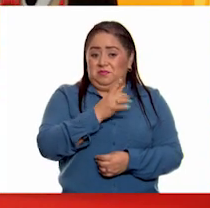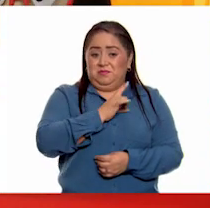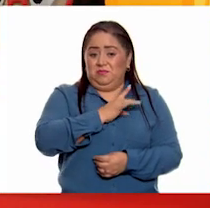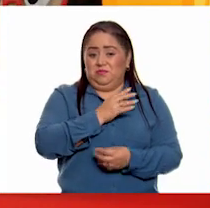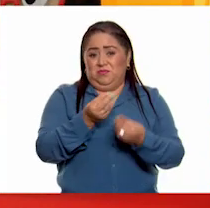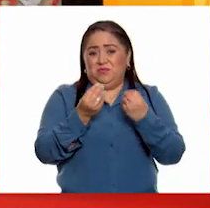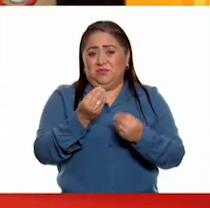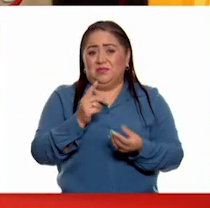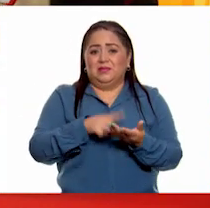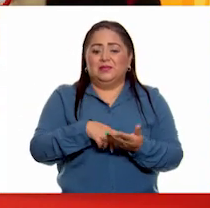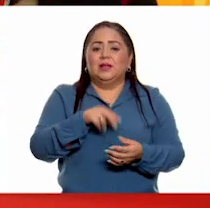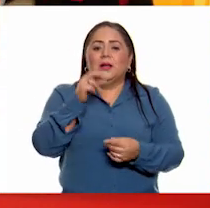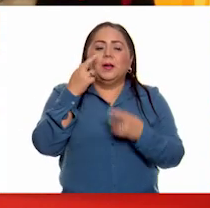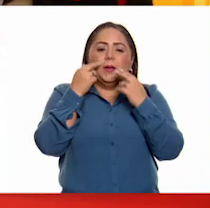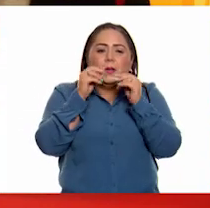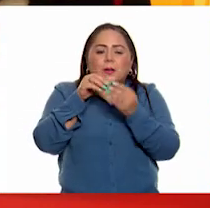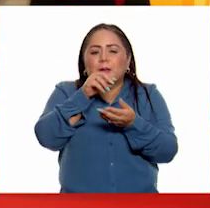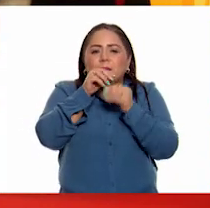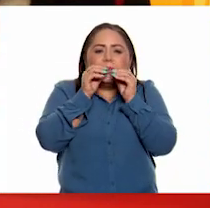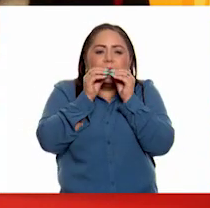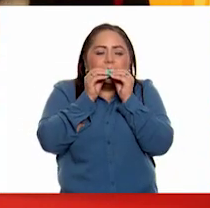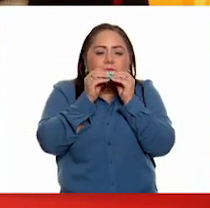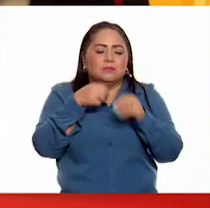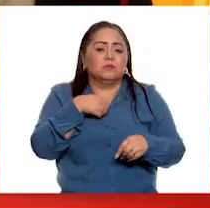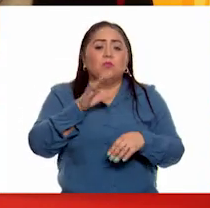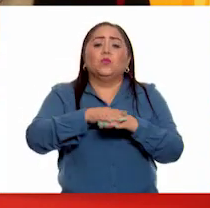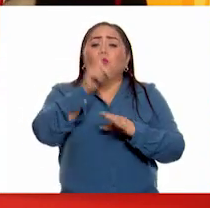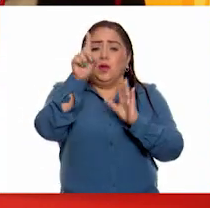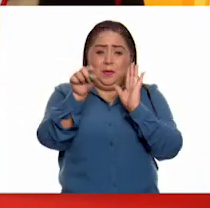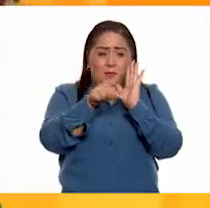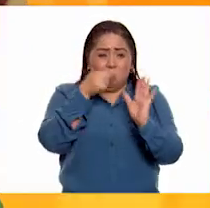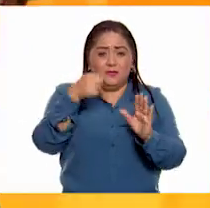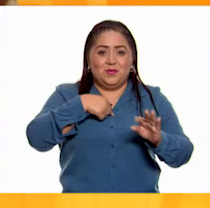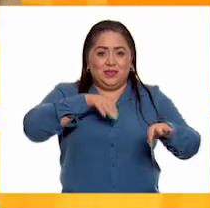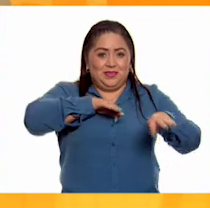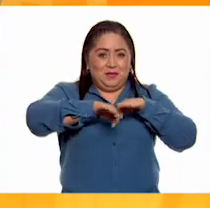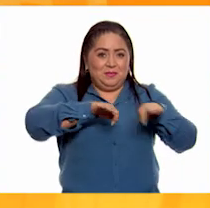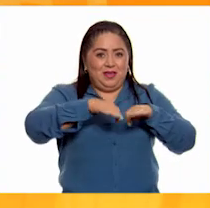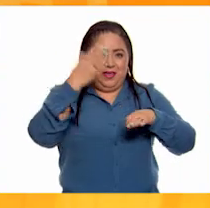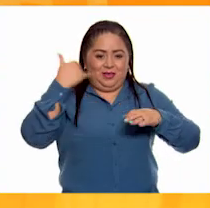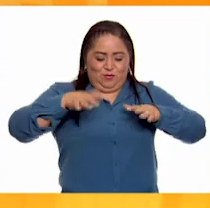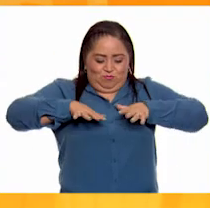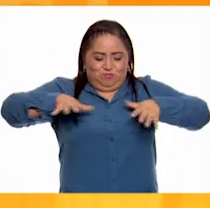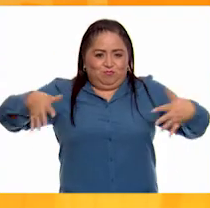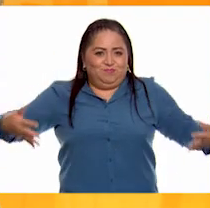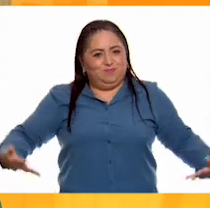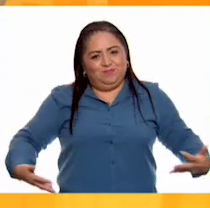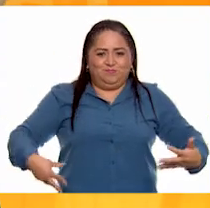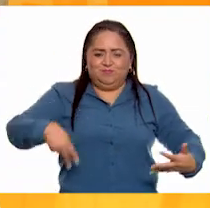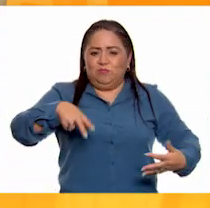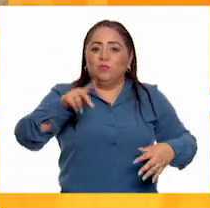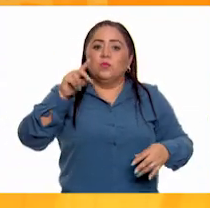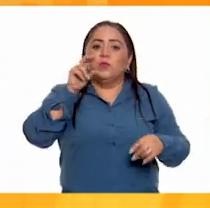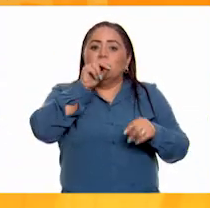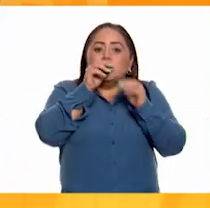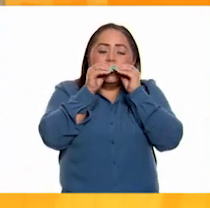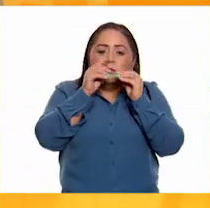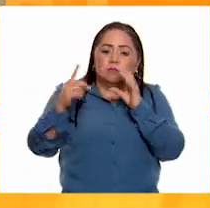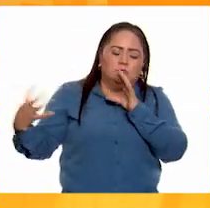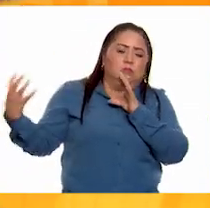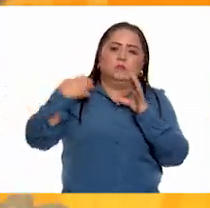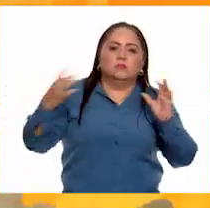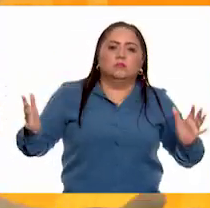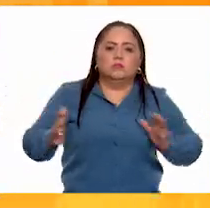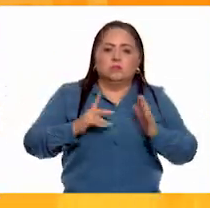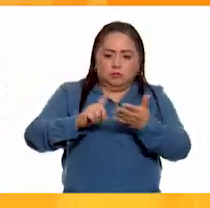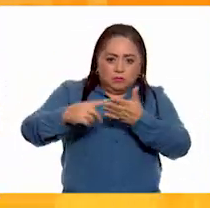mucho miedo a las ardillas. Y eso es porque una vez, cuando trabajaba de botarga en el parque, una ardilla me atacó